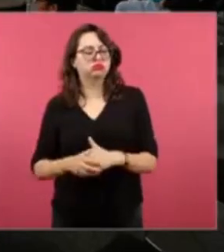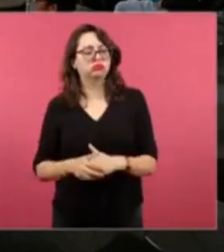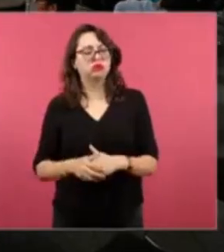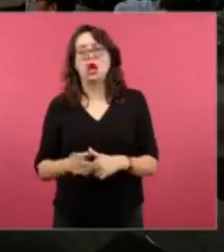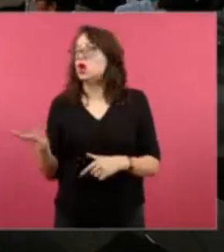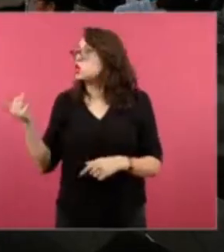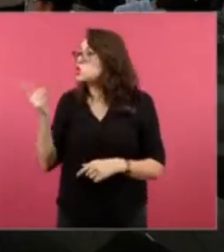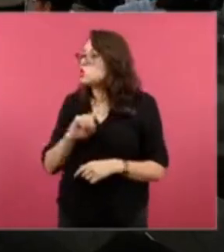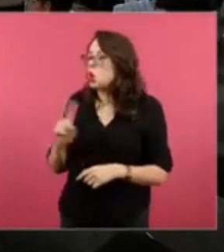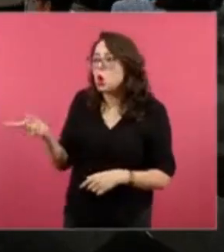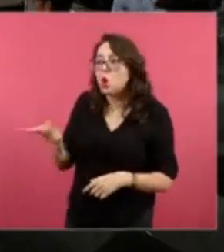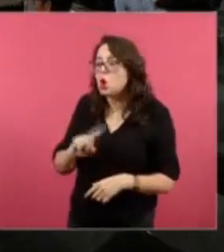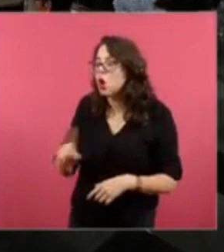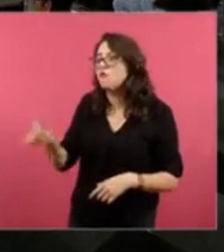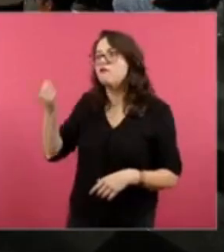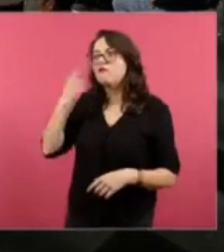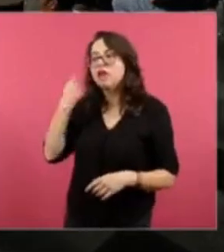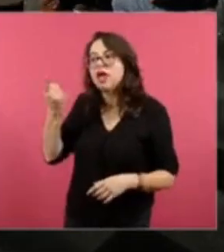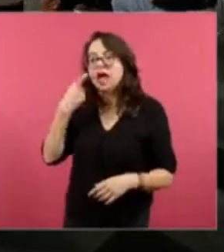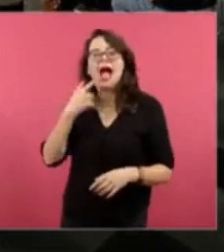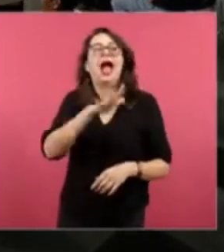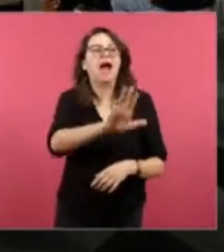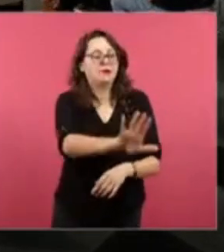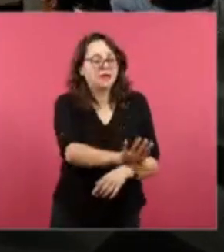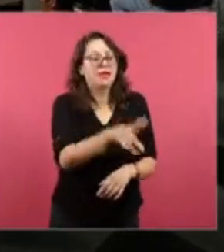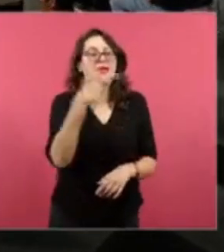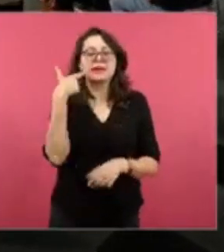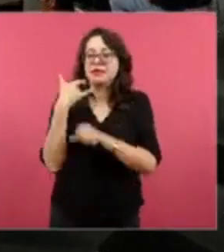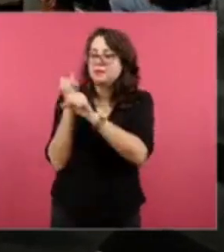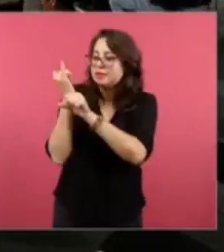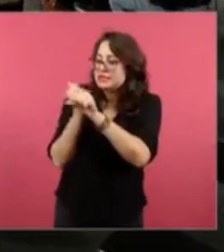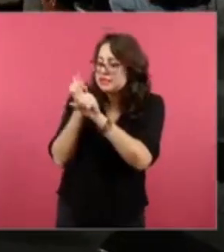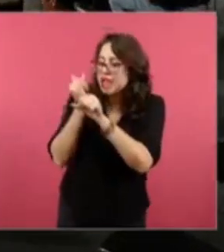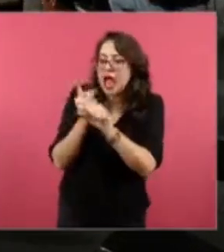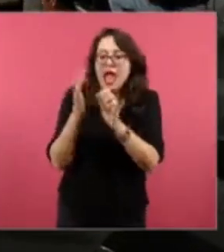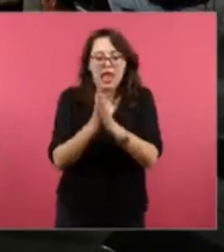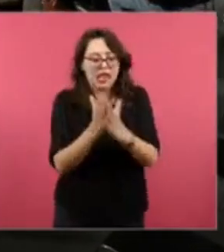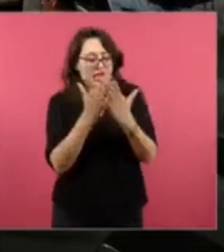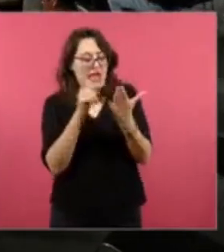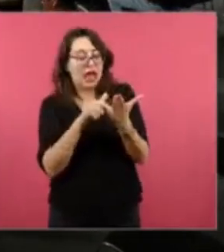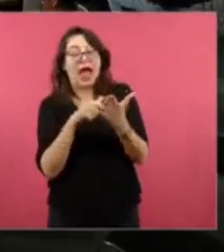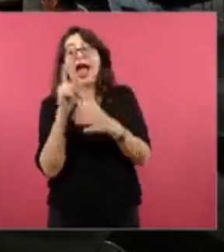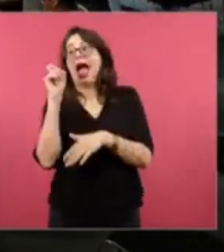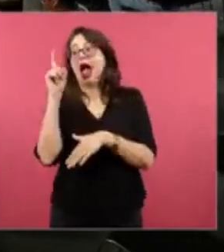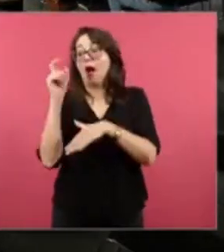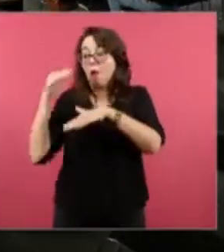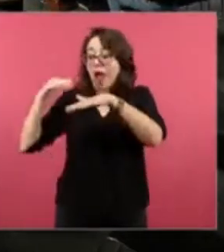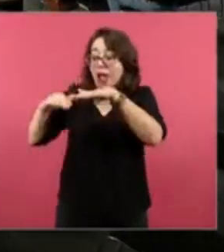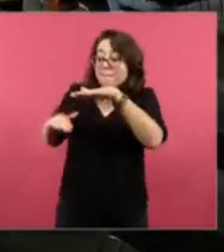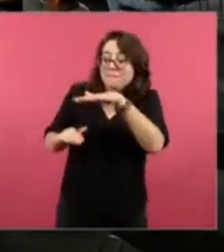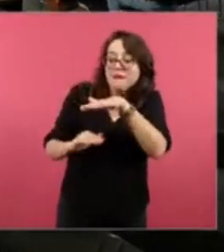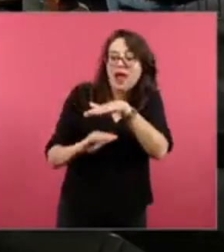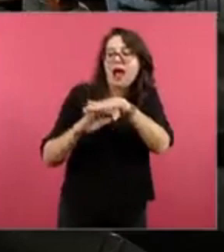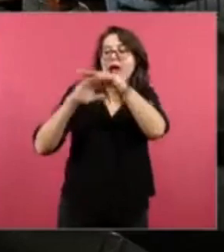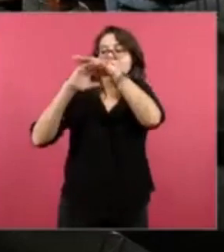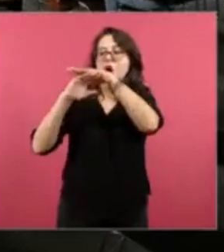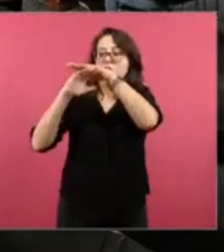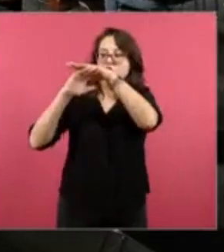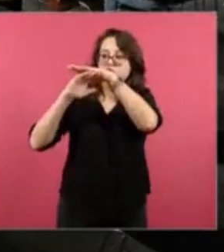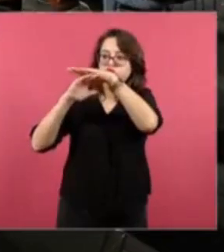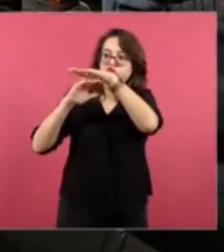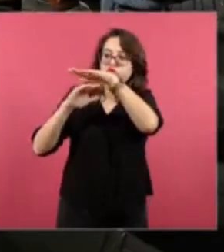a buscar en la biblioteca, en los libros, y en el libro dice que es porque falta agua en los mantos acuíferos.